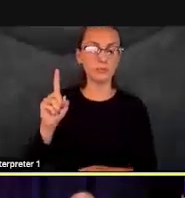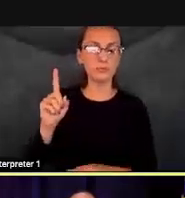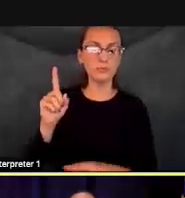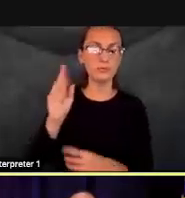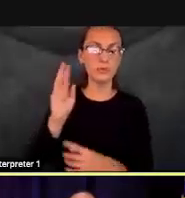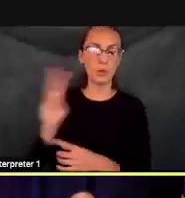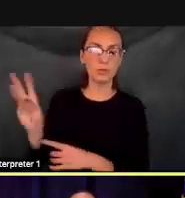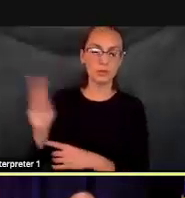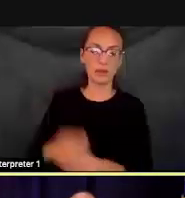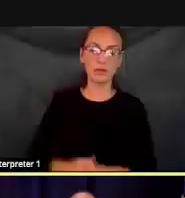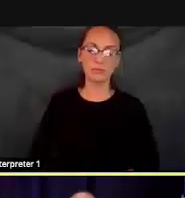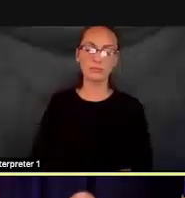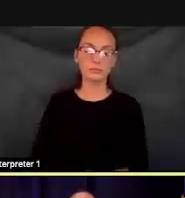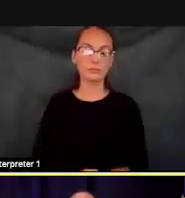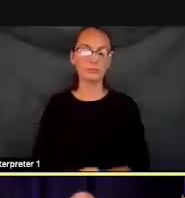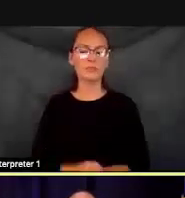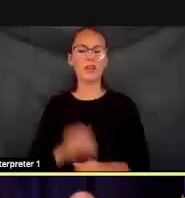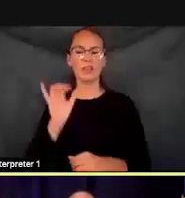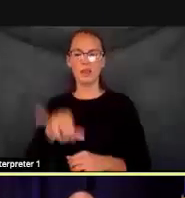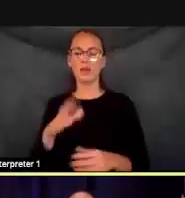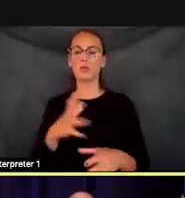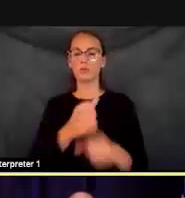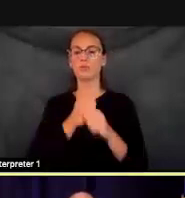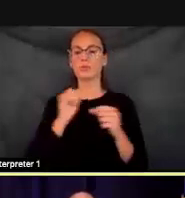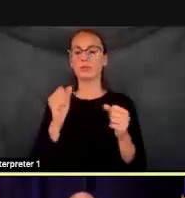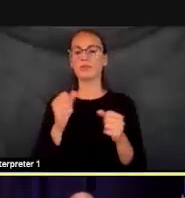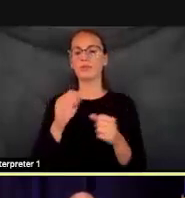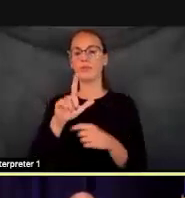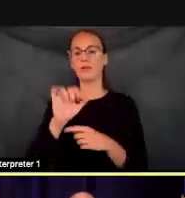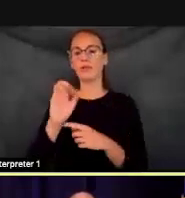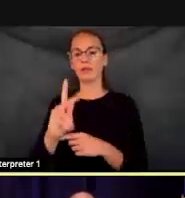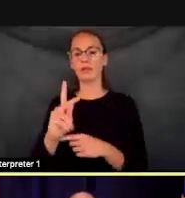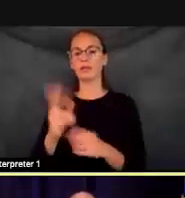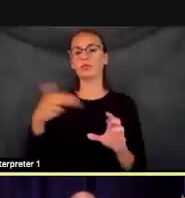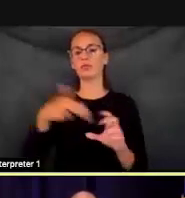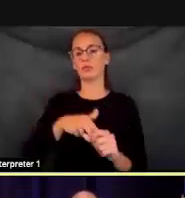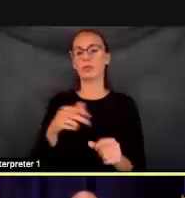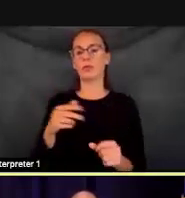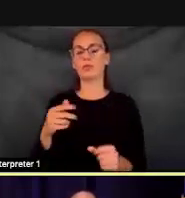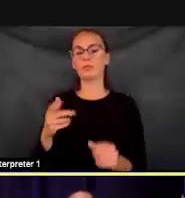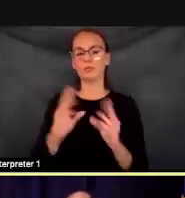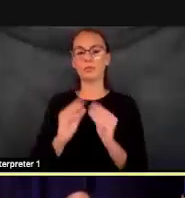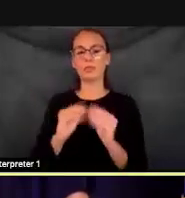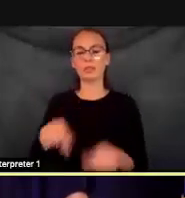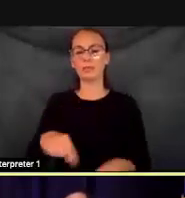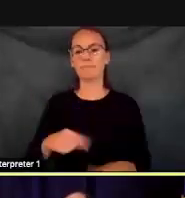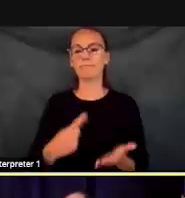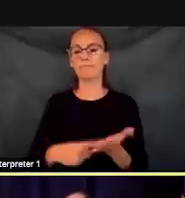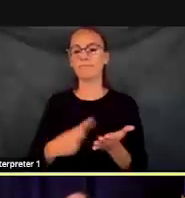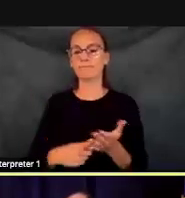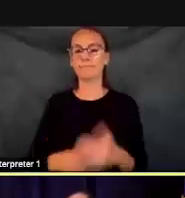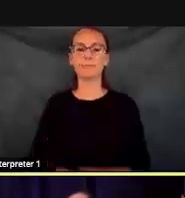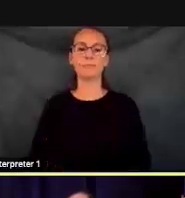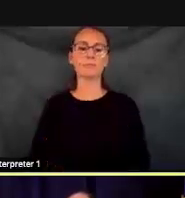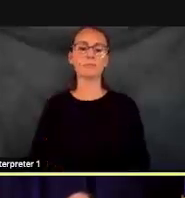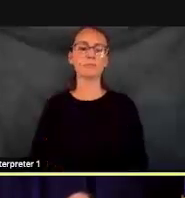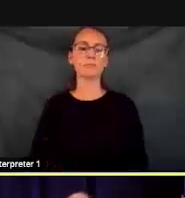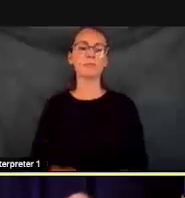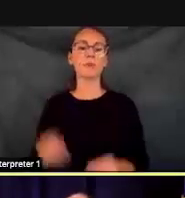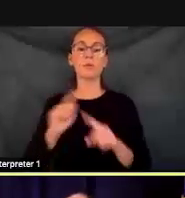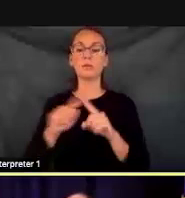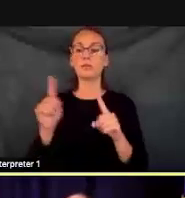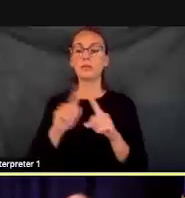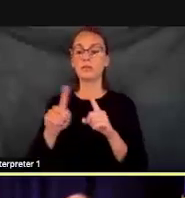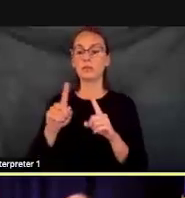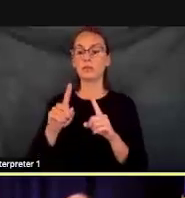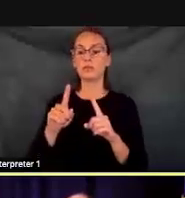www.i81.ny.gov para registrarse y recibir un enlace. Antes de comenzar, quiero agradecer a los